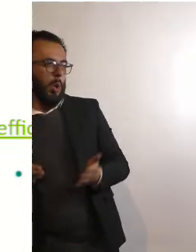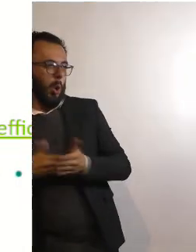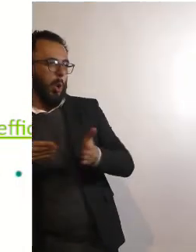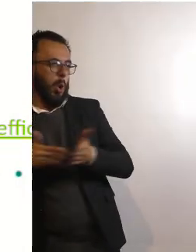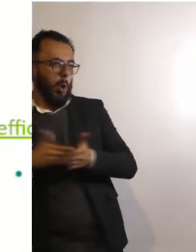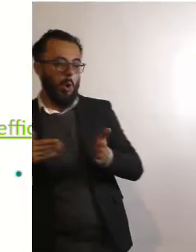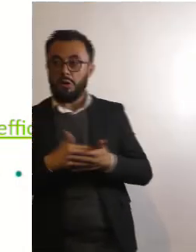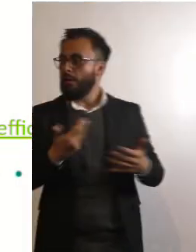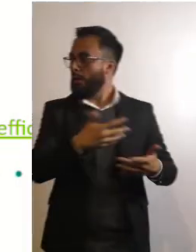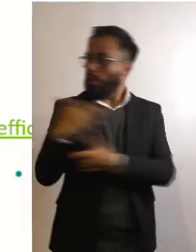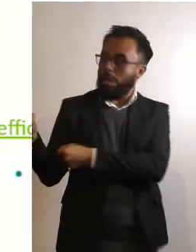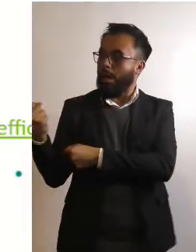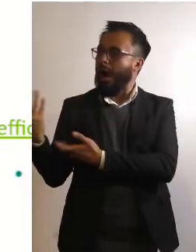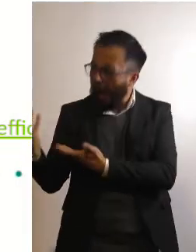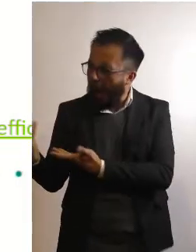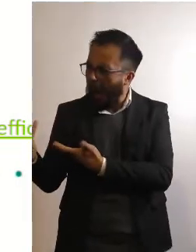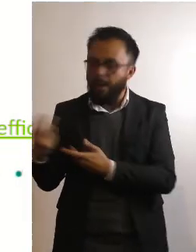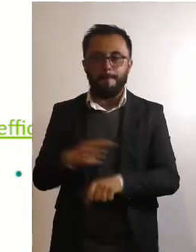y